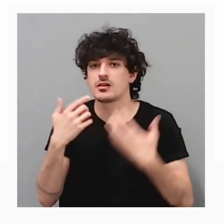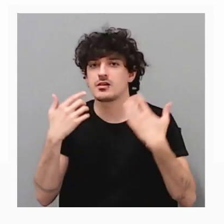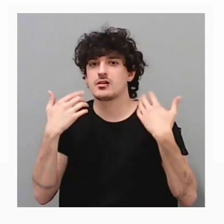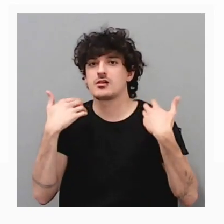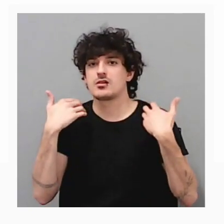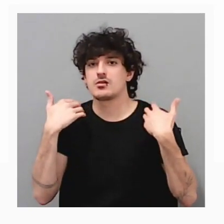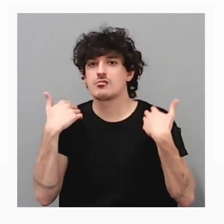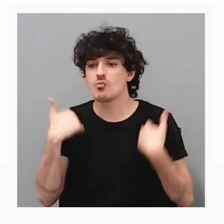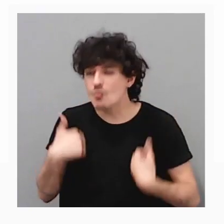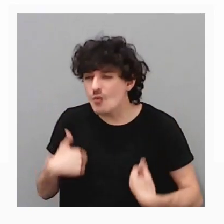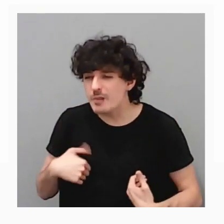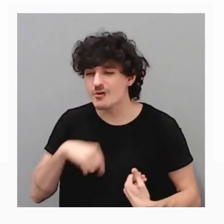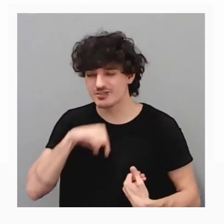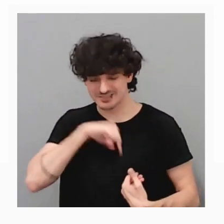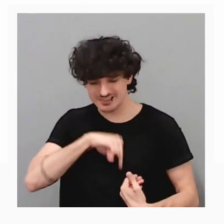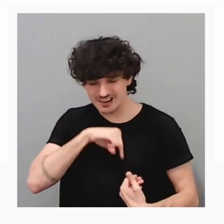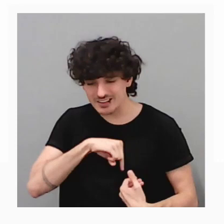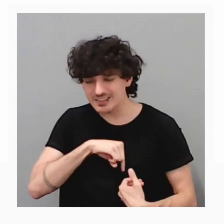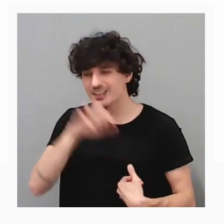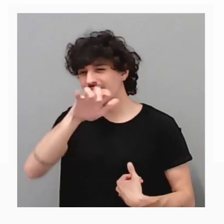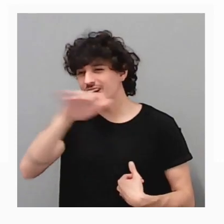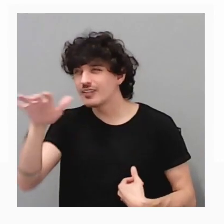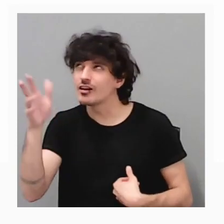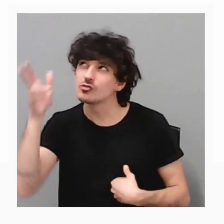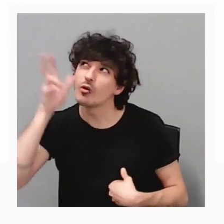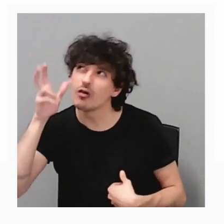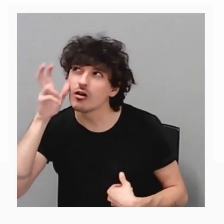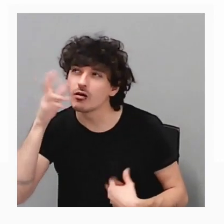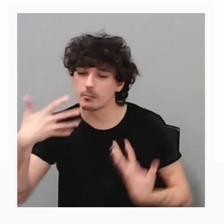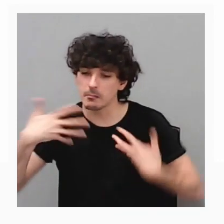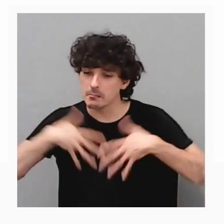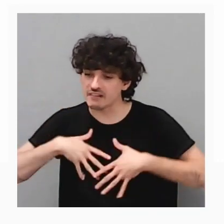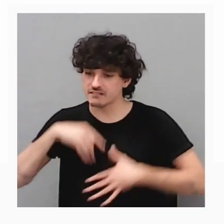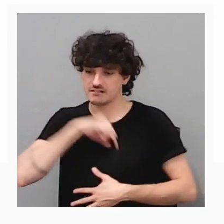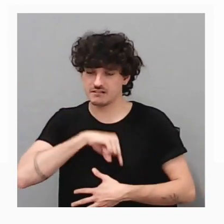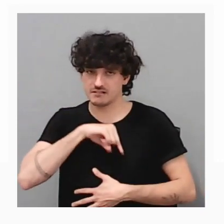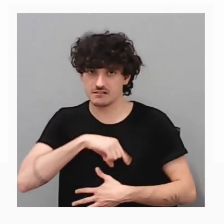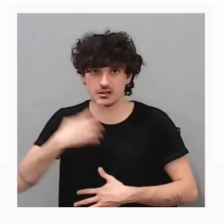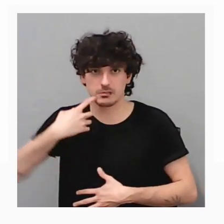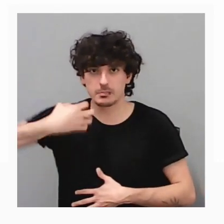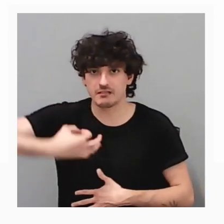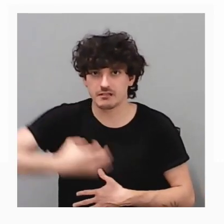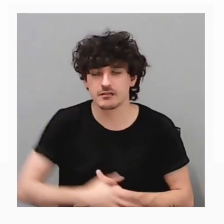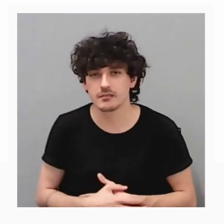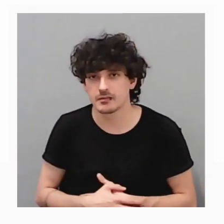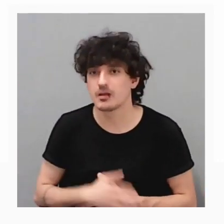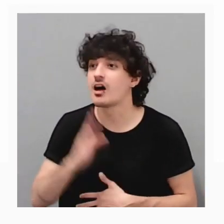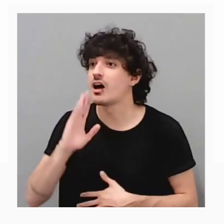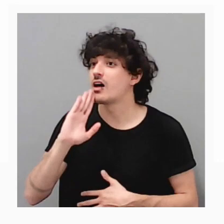sentir las letras en tu cuerpo, los sonidos, porque decía el ponente anterior